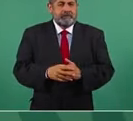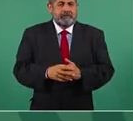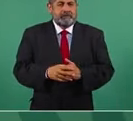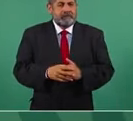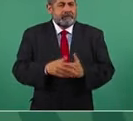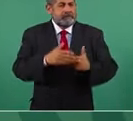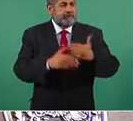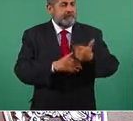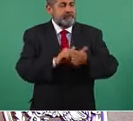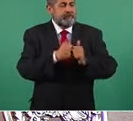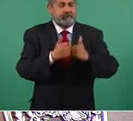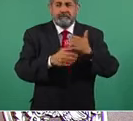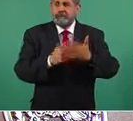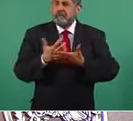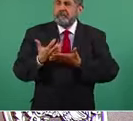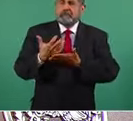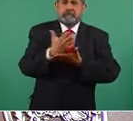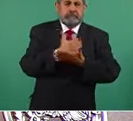progresar en lo material,